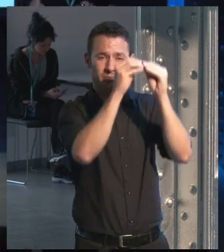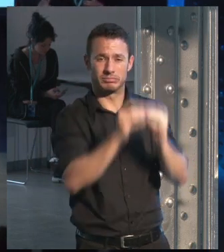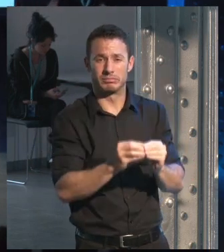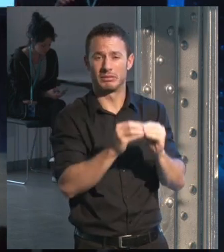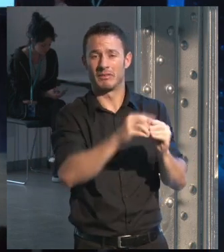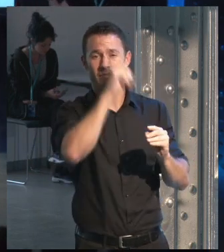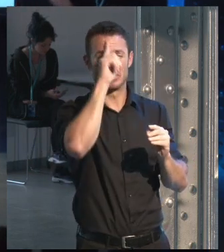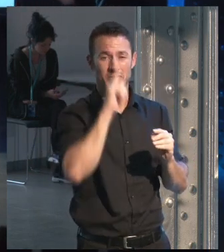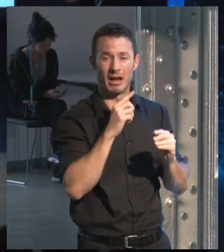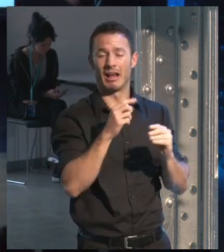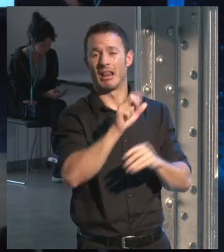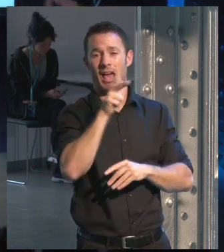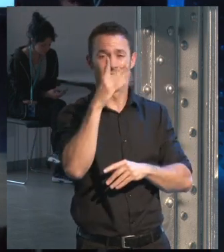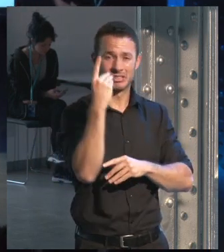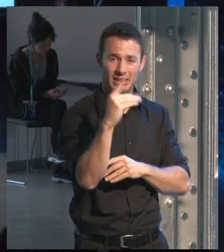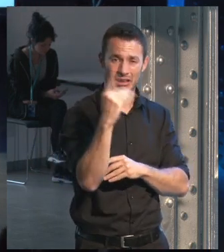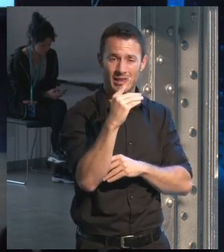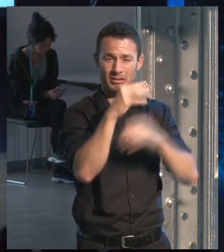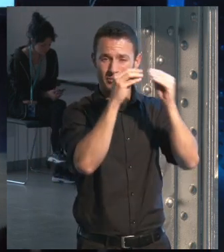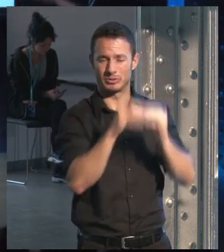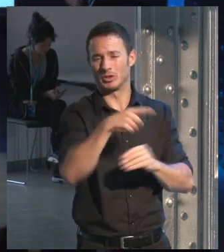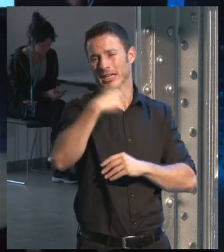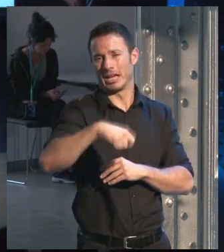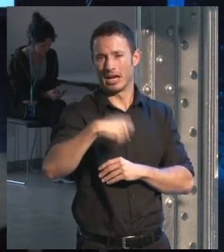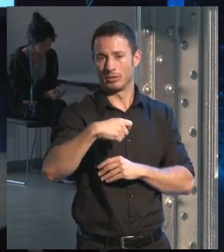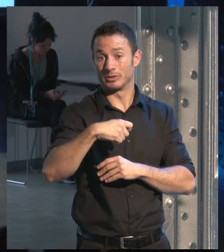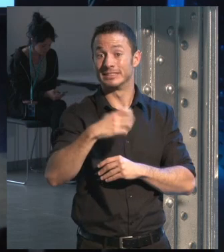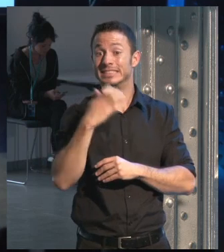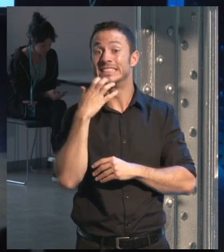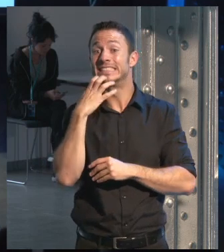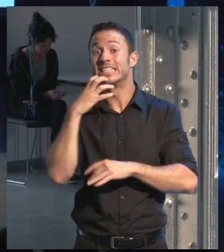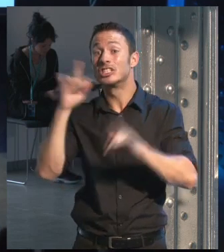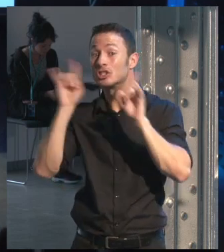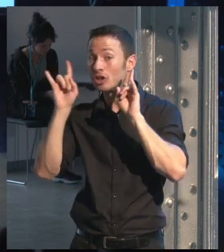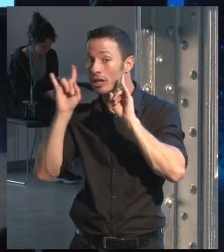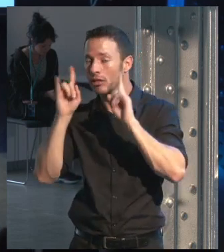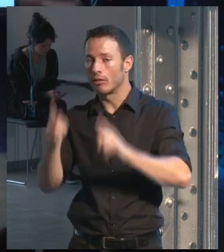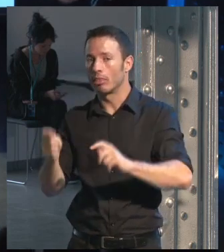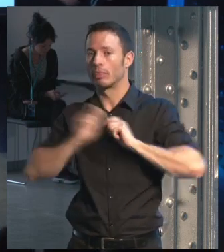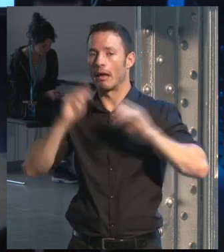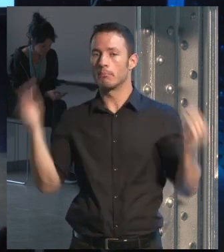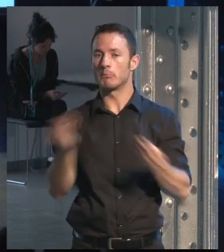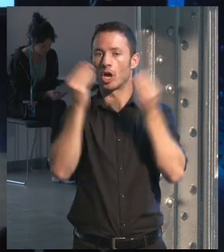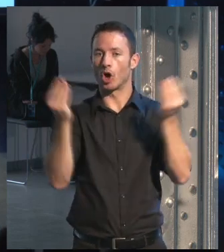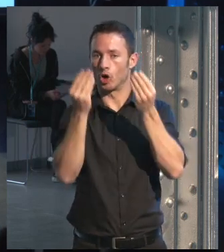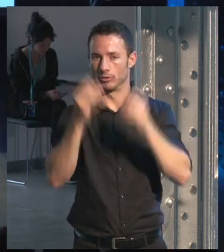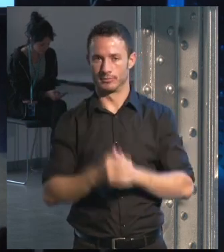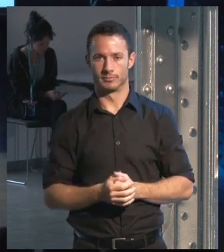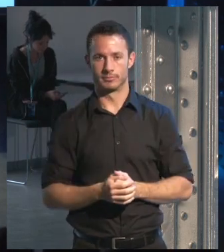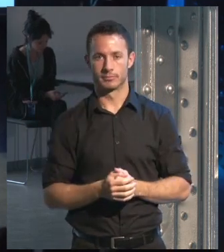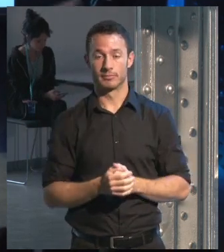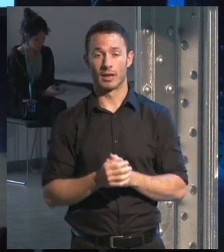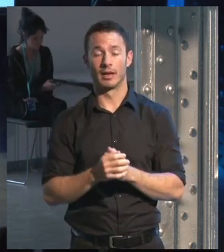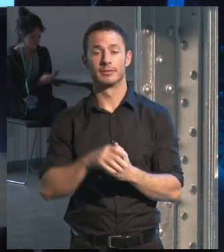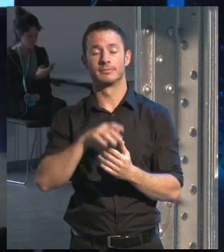Entonces, la inversión en sonido mejora mucho por poco presupuesto. Y ya termino hablando un poco de la